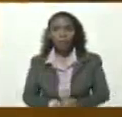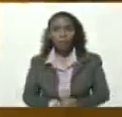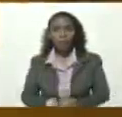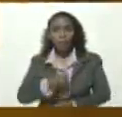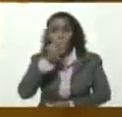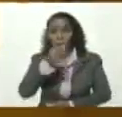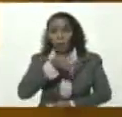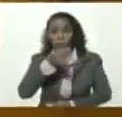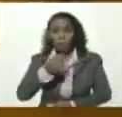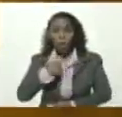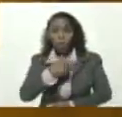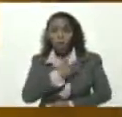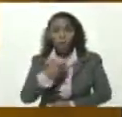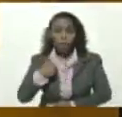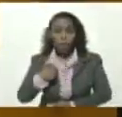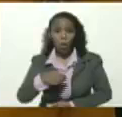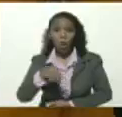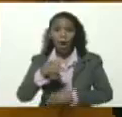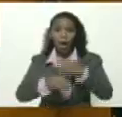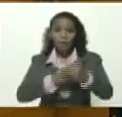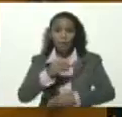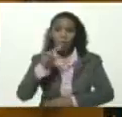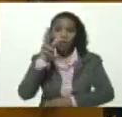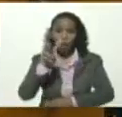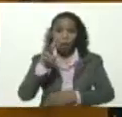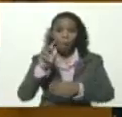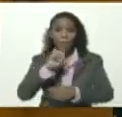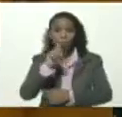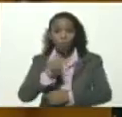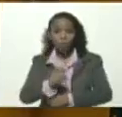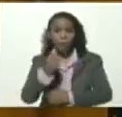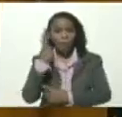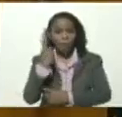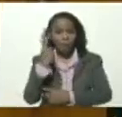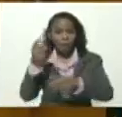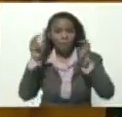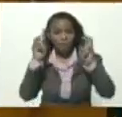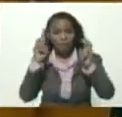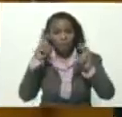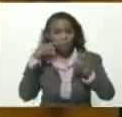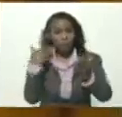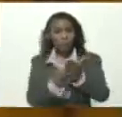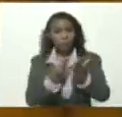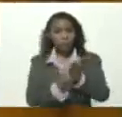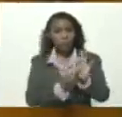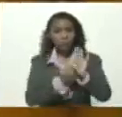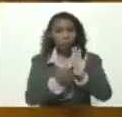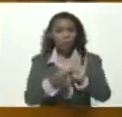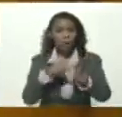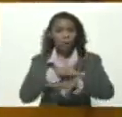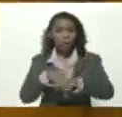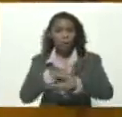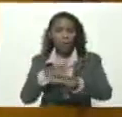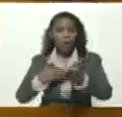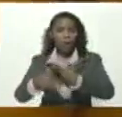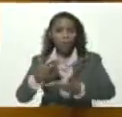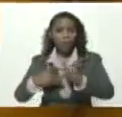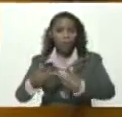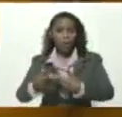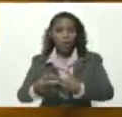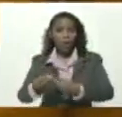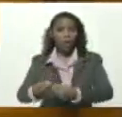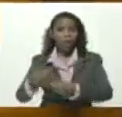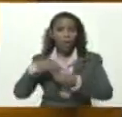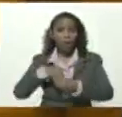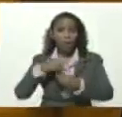Buenas tardes. Quisiera realizar dos preguntas. La primera relacionada con lo revelado el día de ayer por el ministro de Relaciones Interiores